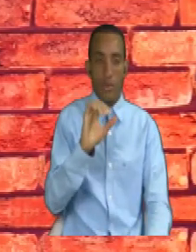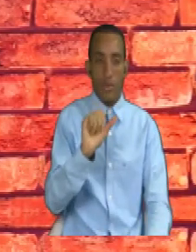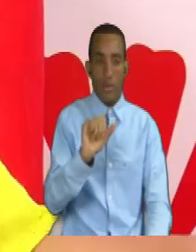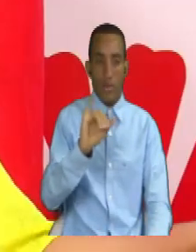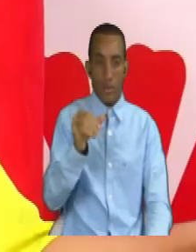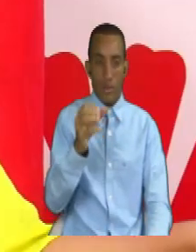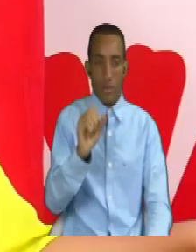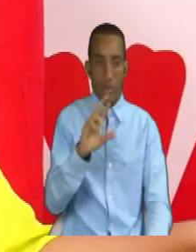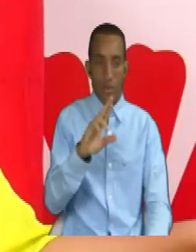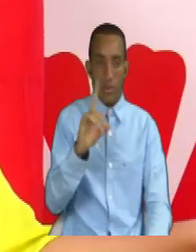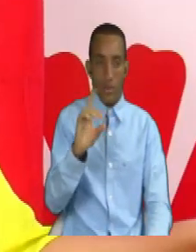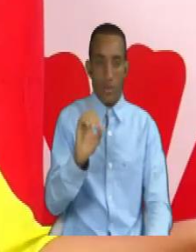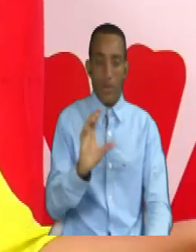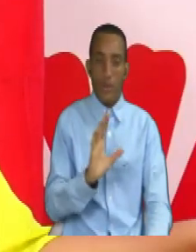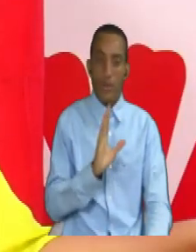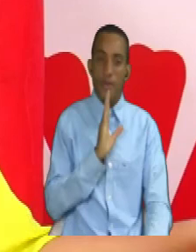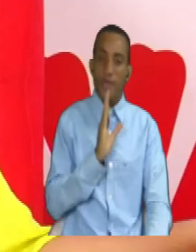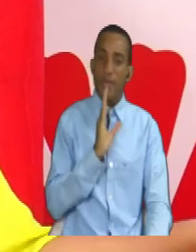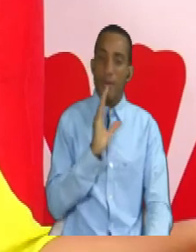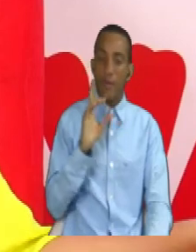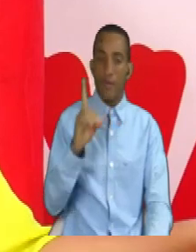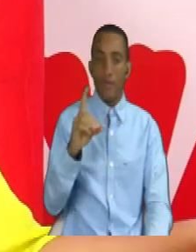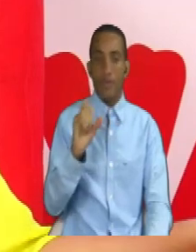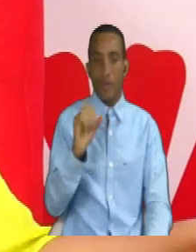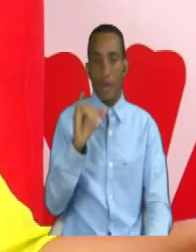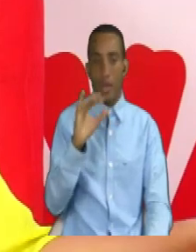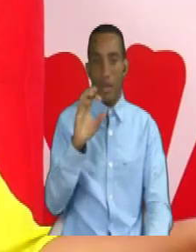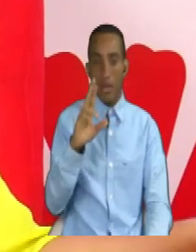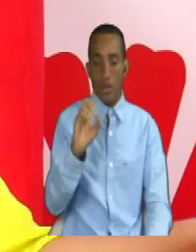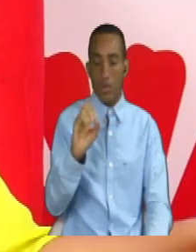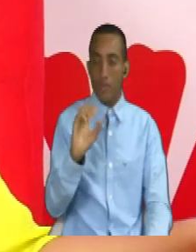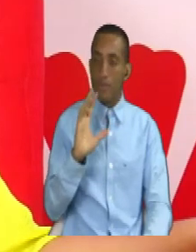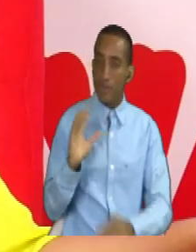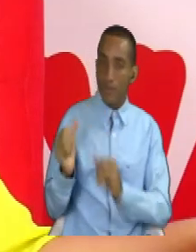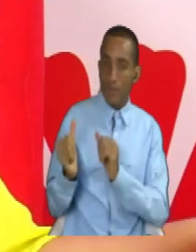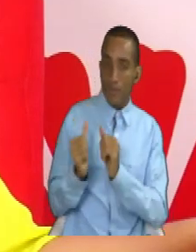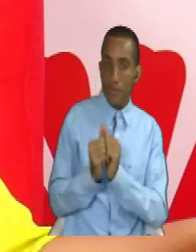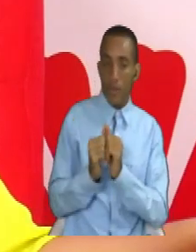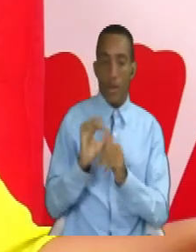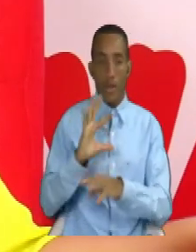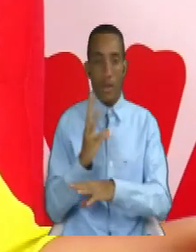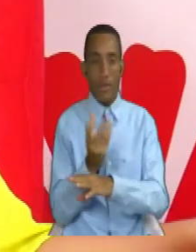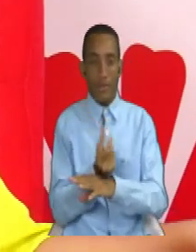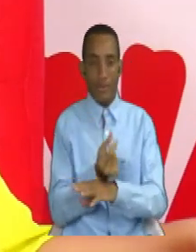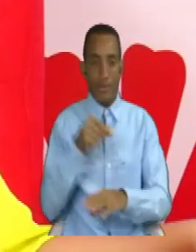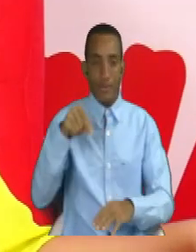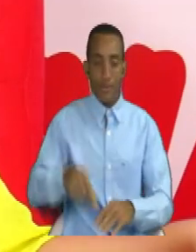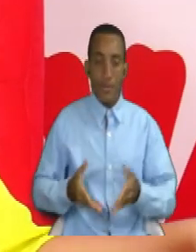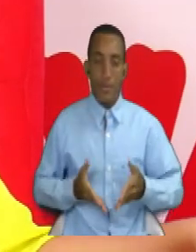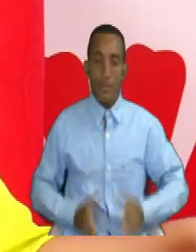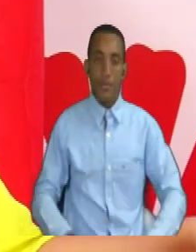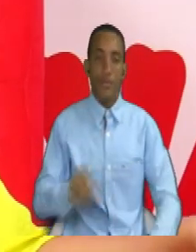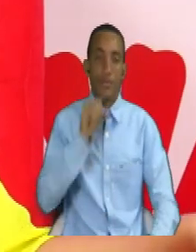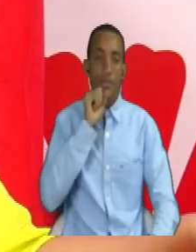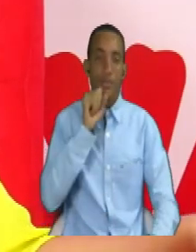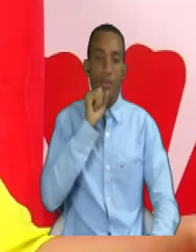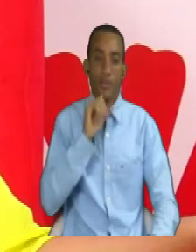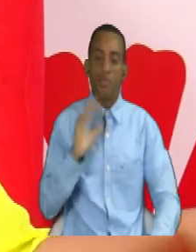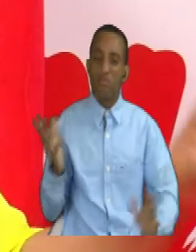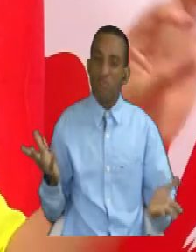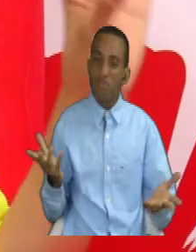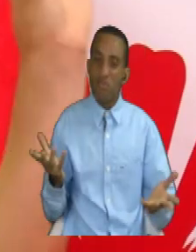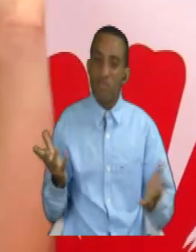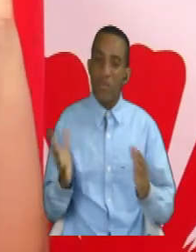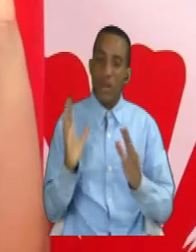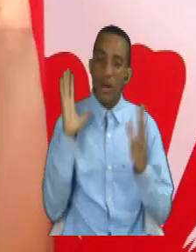que con nosotros está hoy Dairo Restrepo. Él, por supuesto, es artista de Barranca Bermeja y nos viene a hablar un